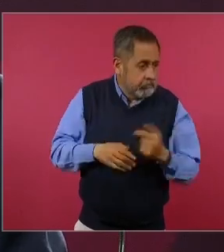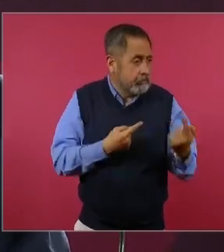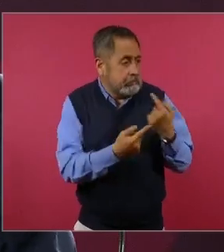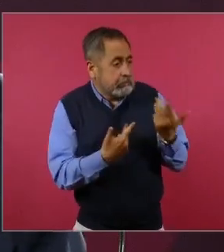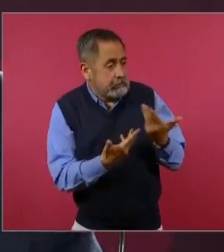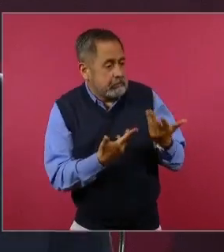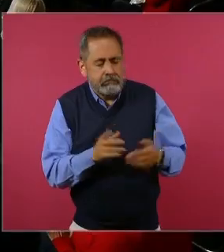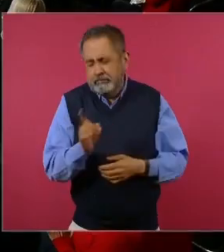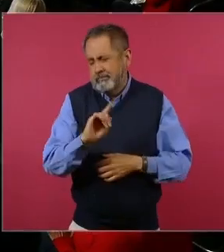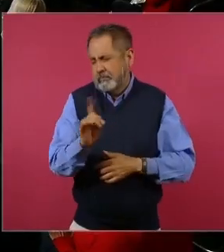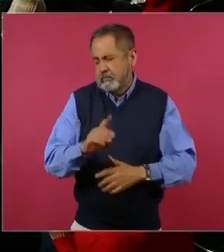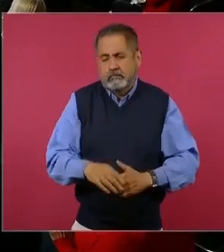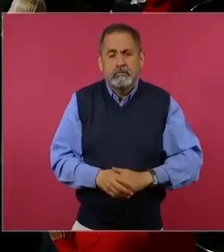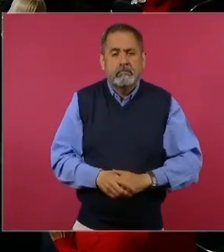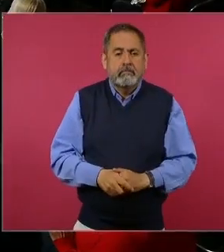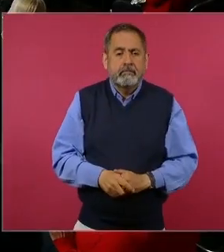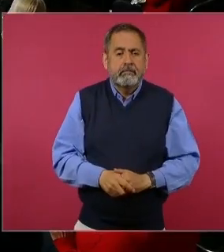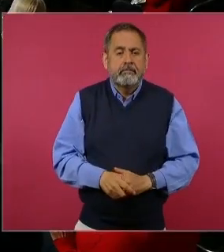Pero la verdad,